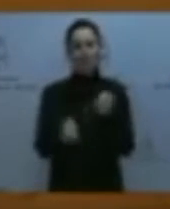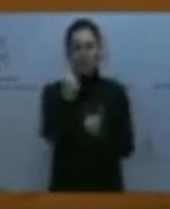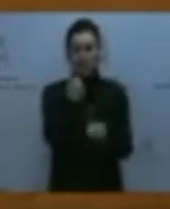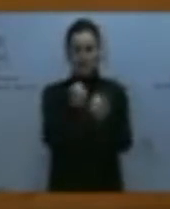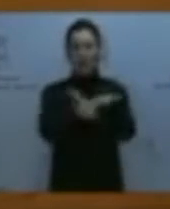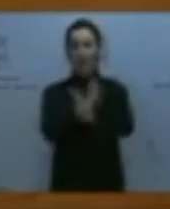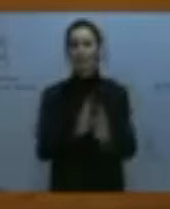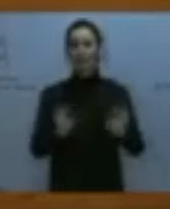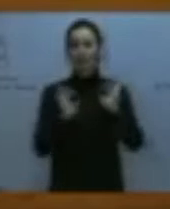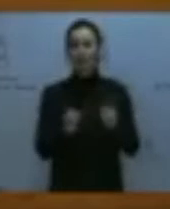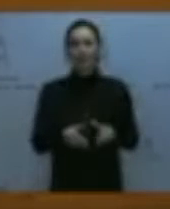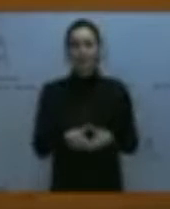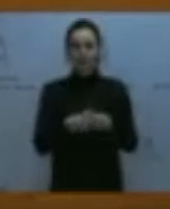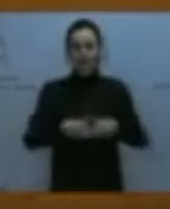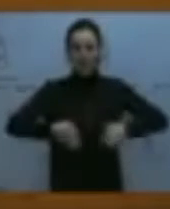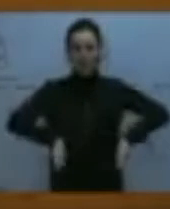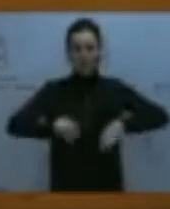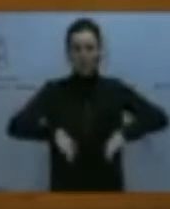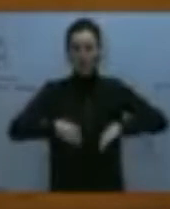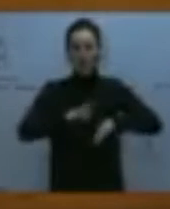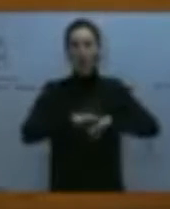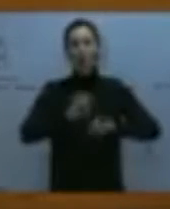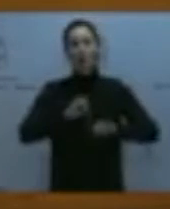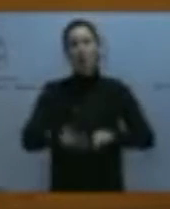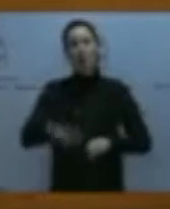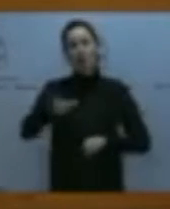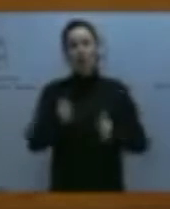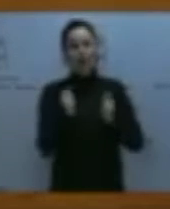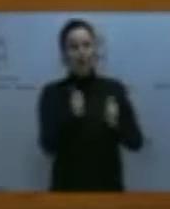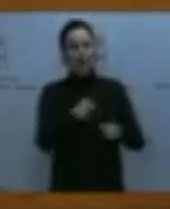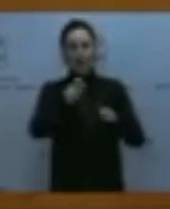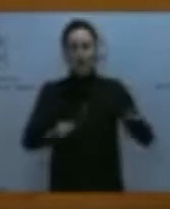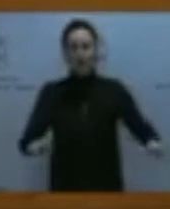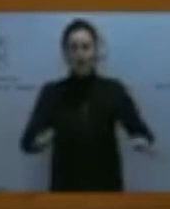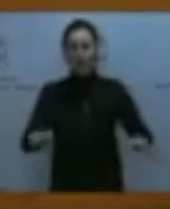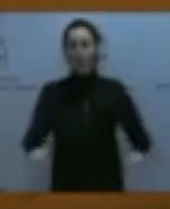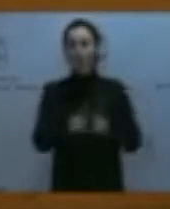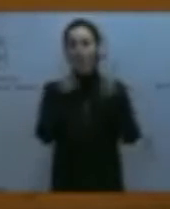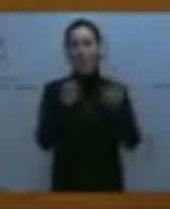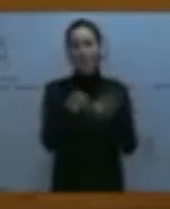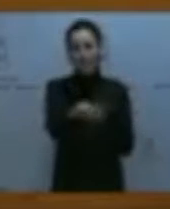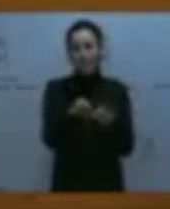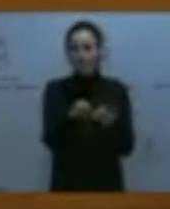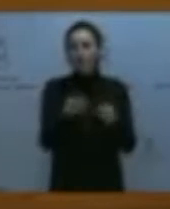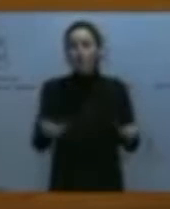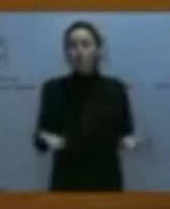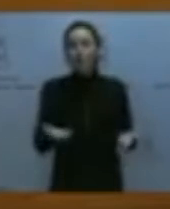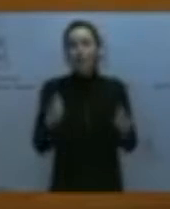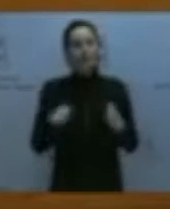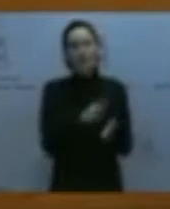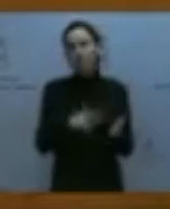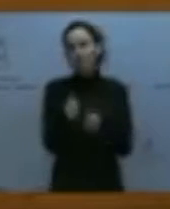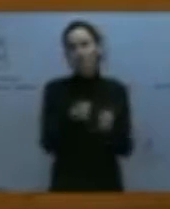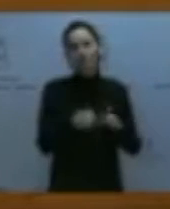pesca de bajo impacto ambiental y elevado valor social, independientemente de la eslora de la embarcación, deberán tener un acceso prioritario